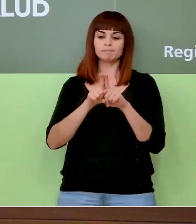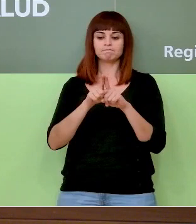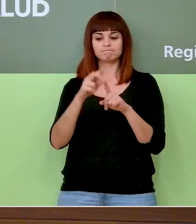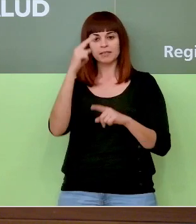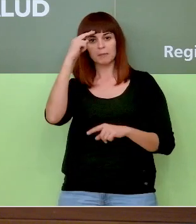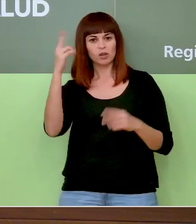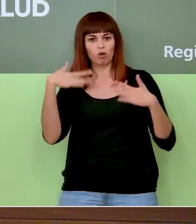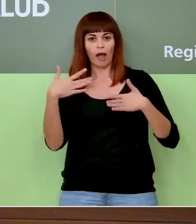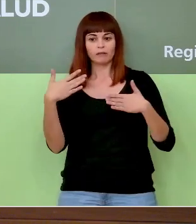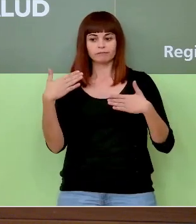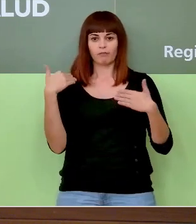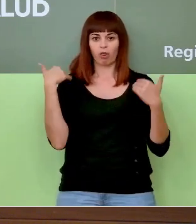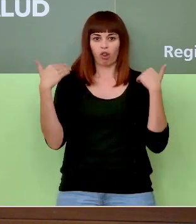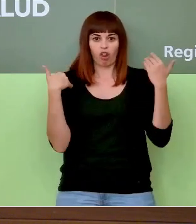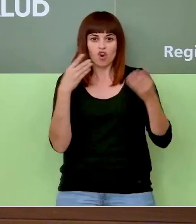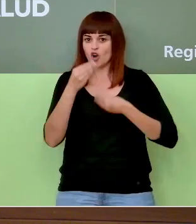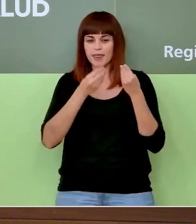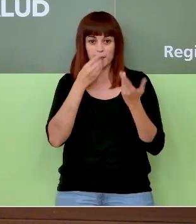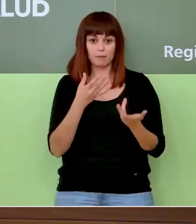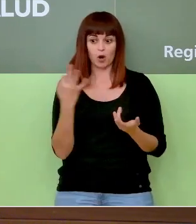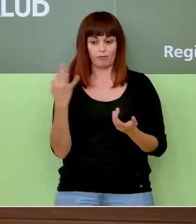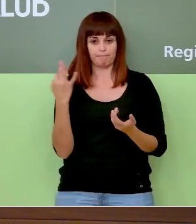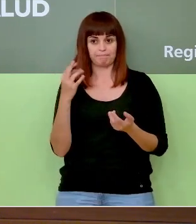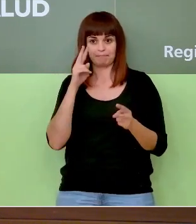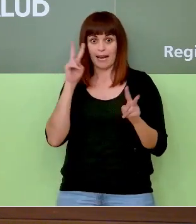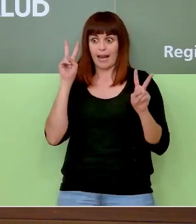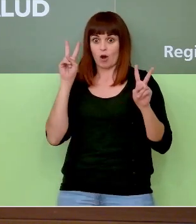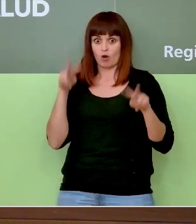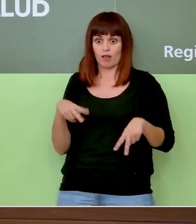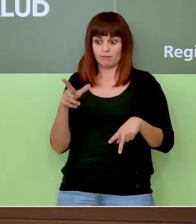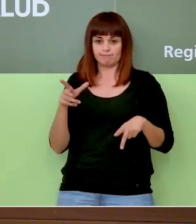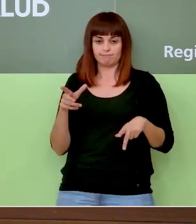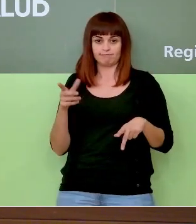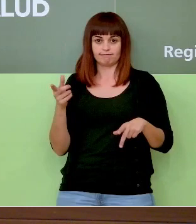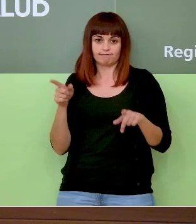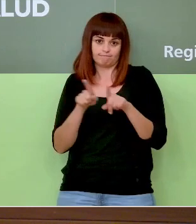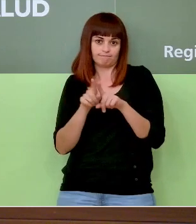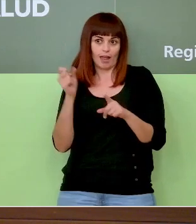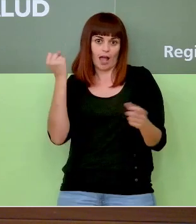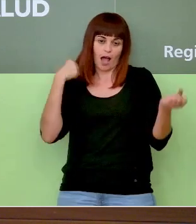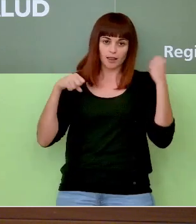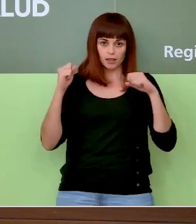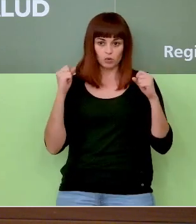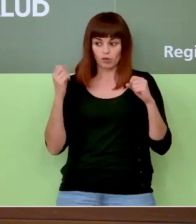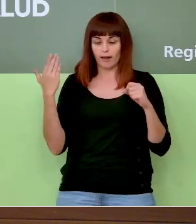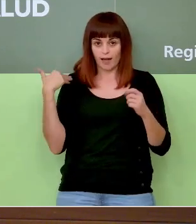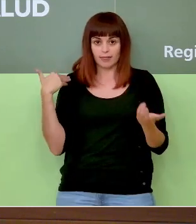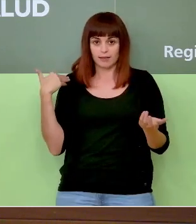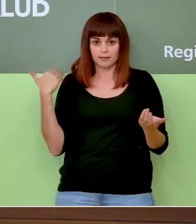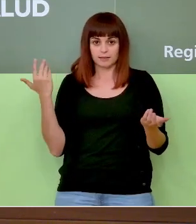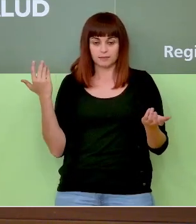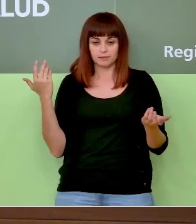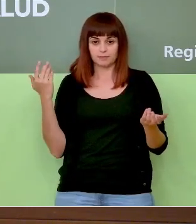pero perfectamente entendible, puesto que hay que reconocer que estas conductas eran las conductas que teníamos